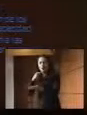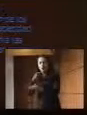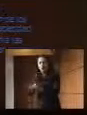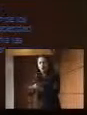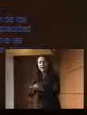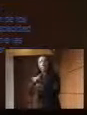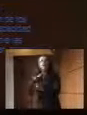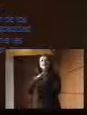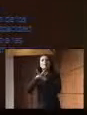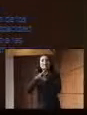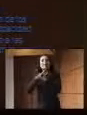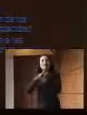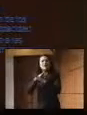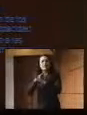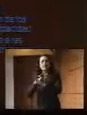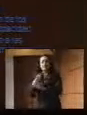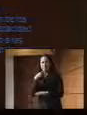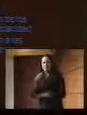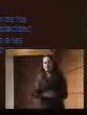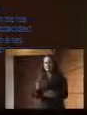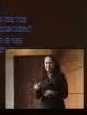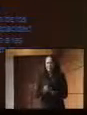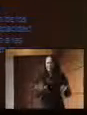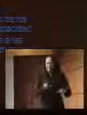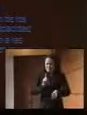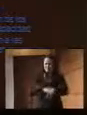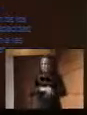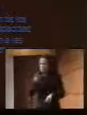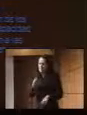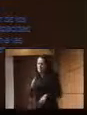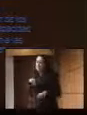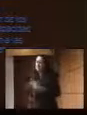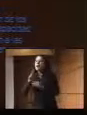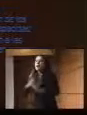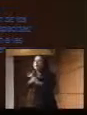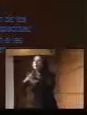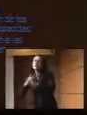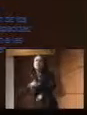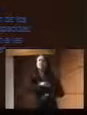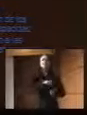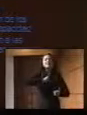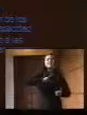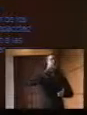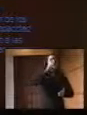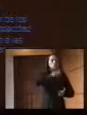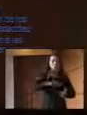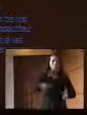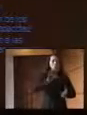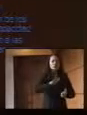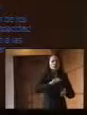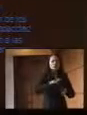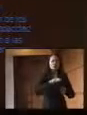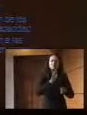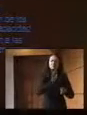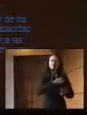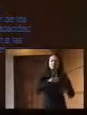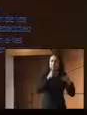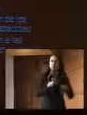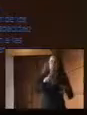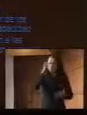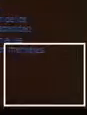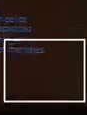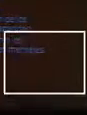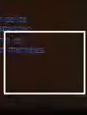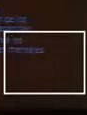que hablar a la vez de prevención de la discapacidad y derechos humanos de personas con discapacidad son conceptos absolutamente